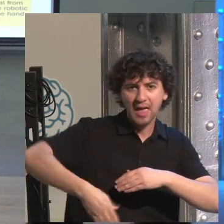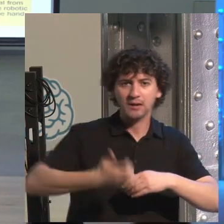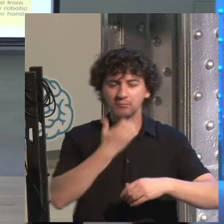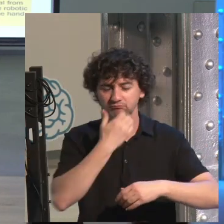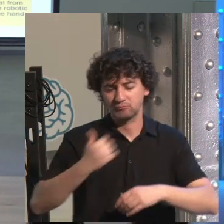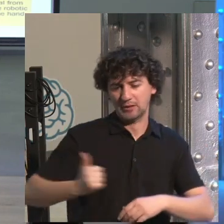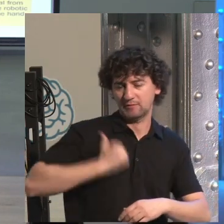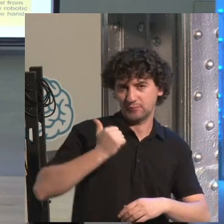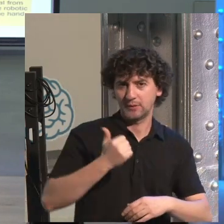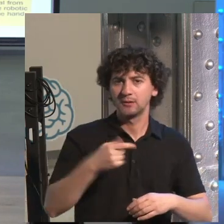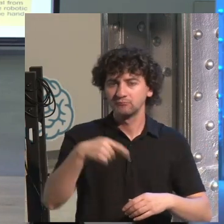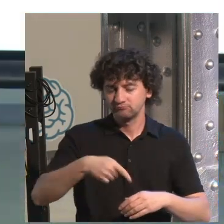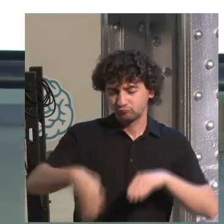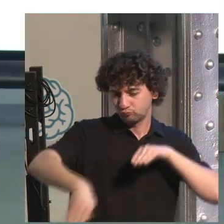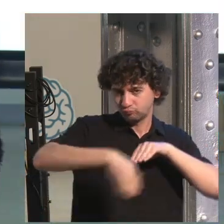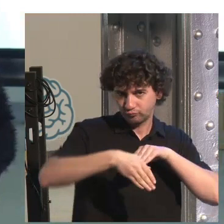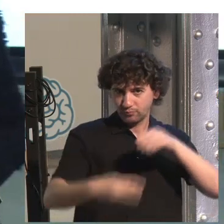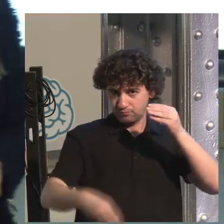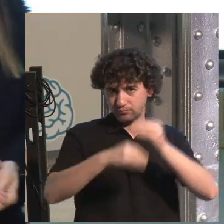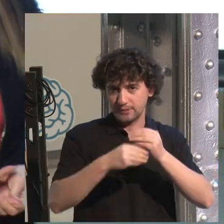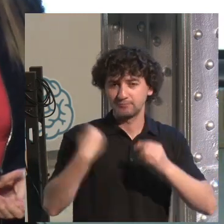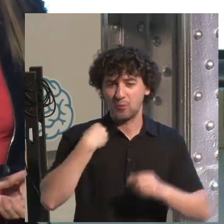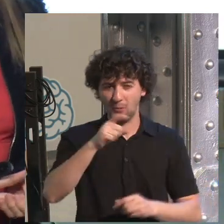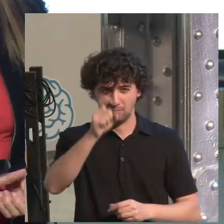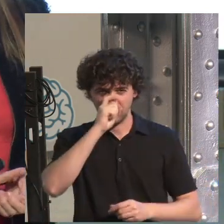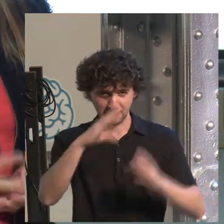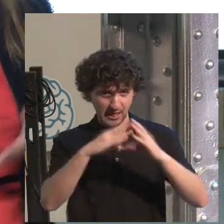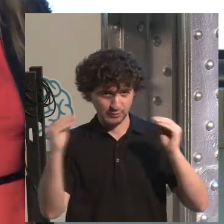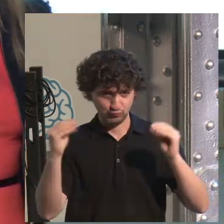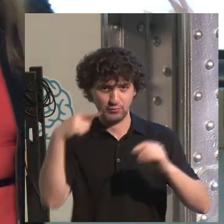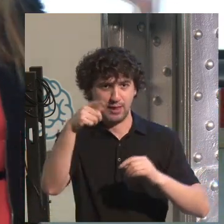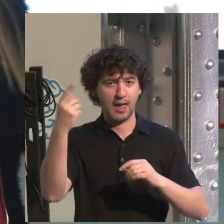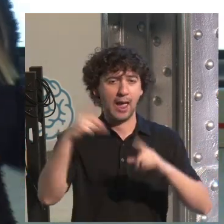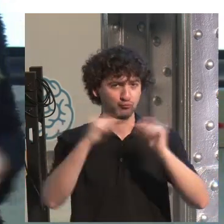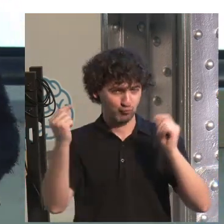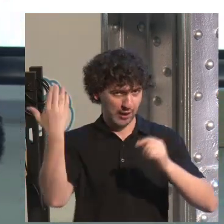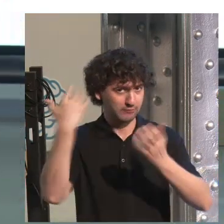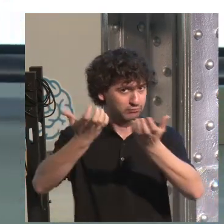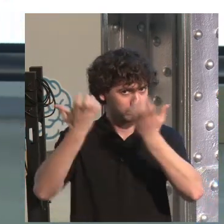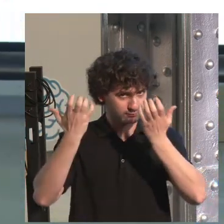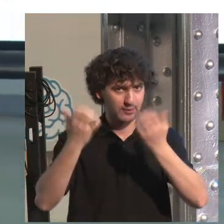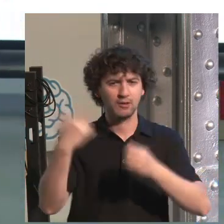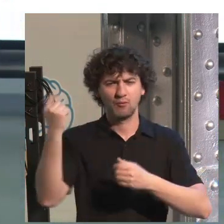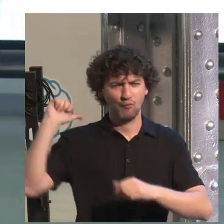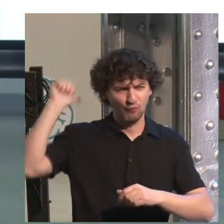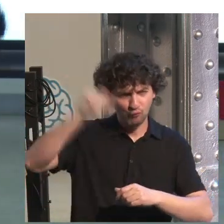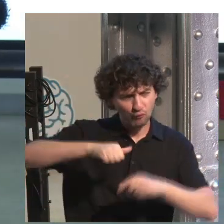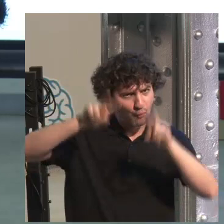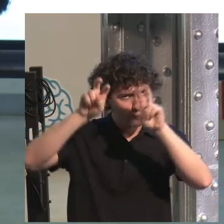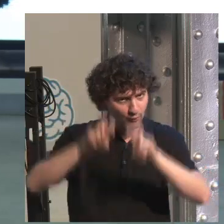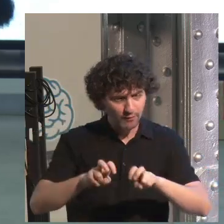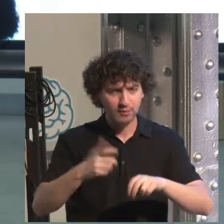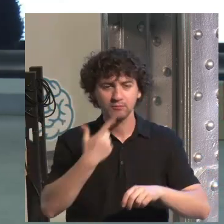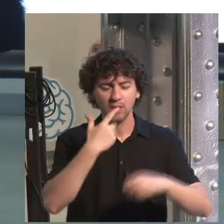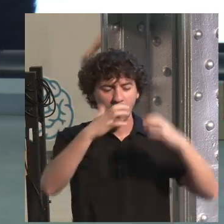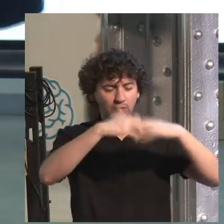mencionado Hugh Herf, que ganó el premio Princesa de Asturias, que lleva investigando precisamente en este campo muchos años, simplemente